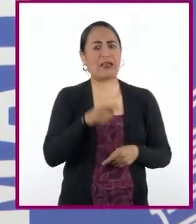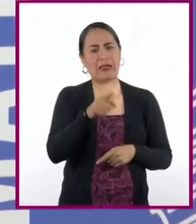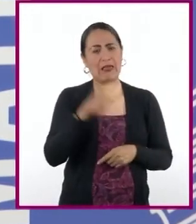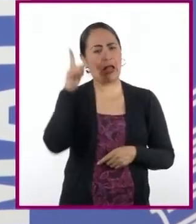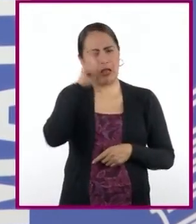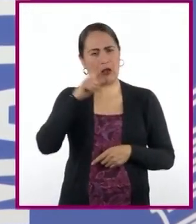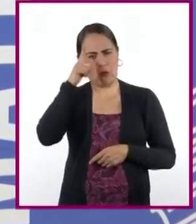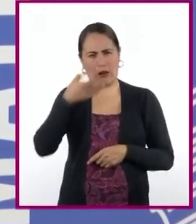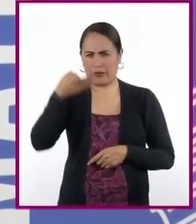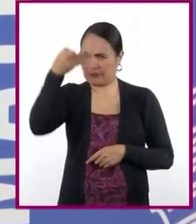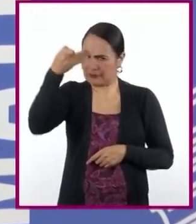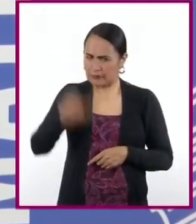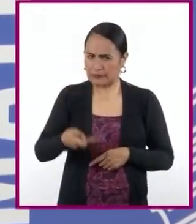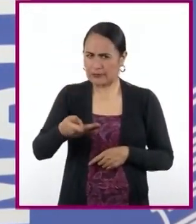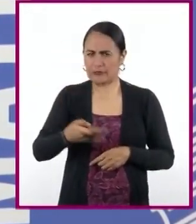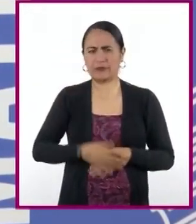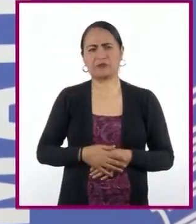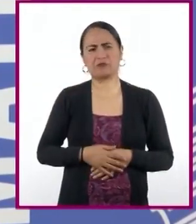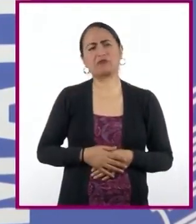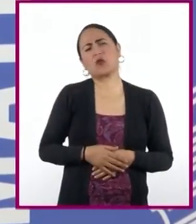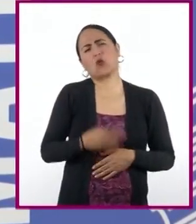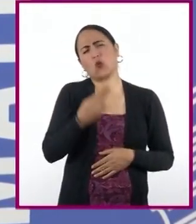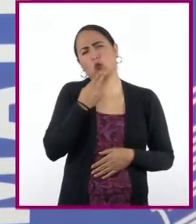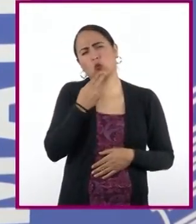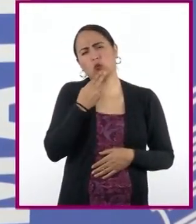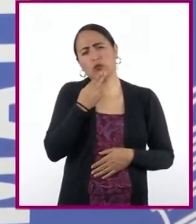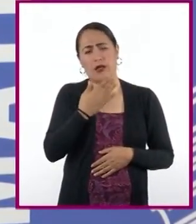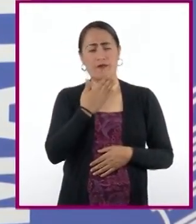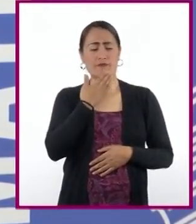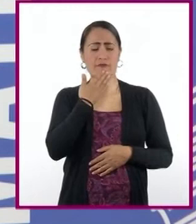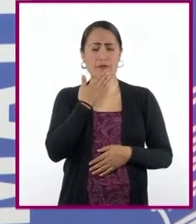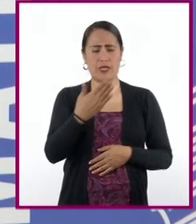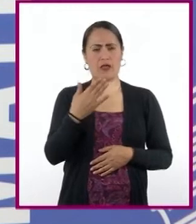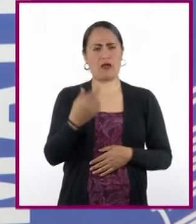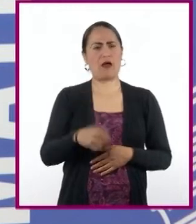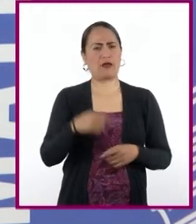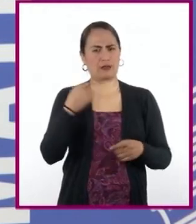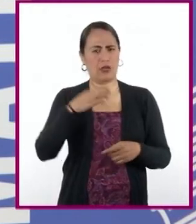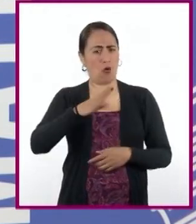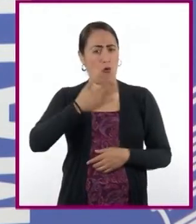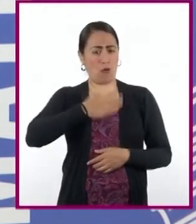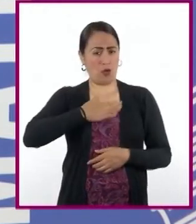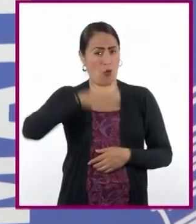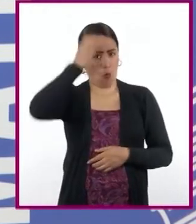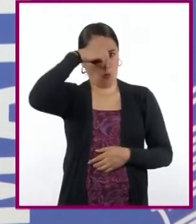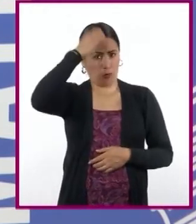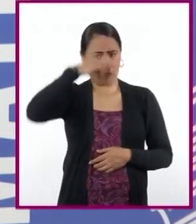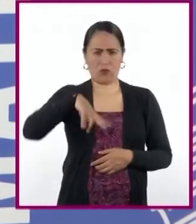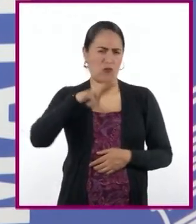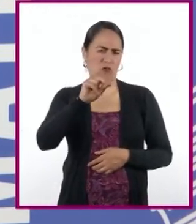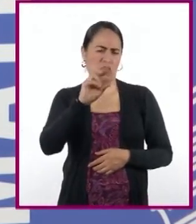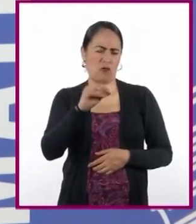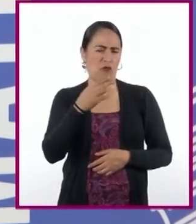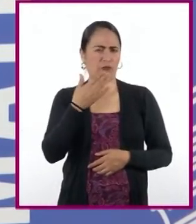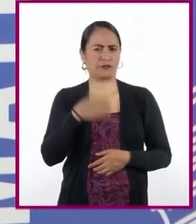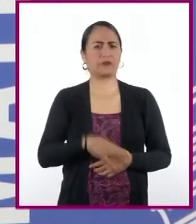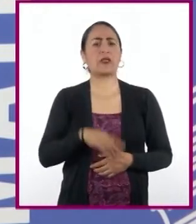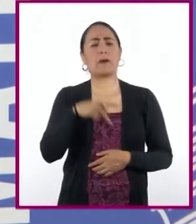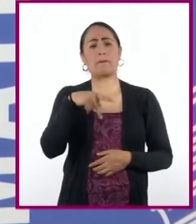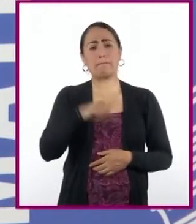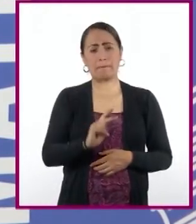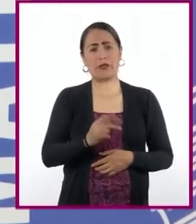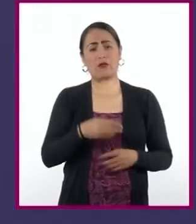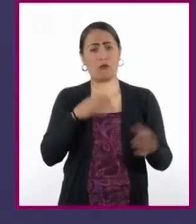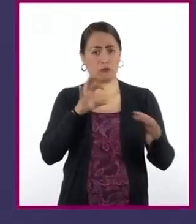más formal. Lo podemos utilizar cuando queremos sonar más objetivos, aunque eso reduce en cierta medida nuestro nivel